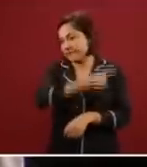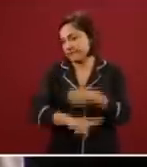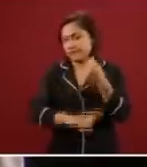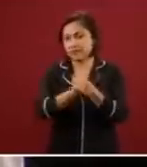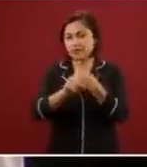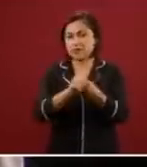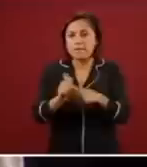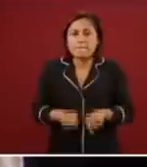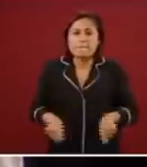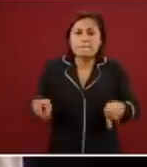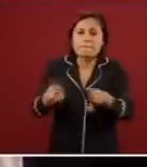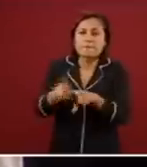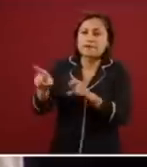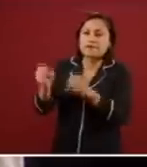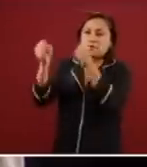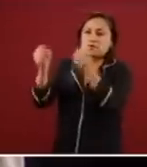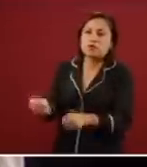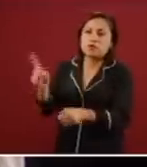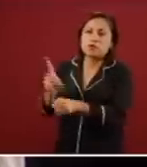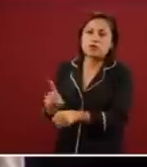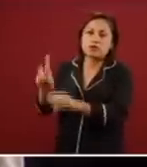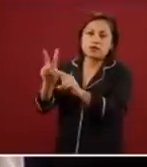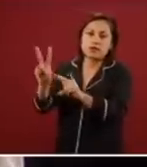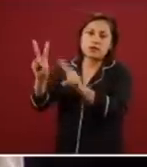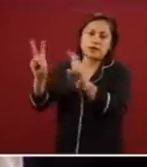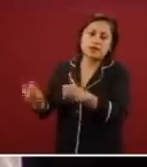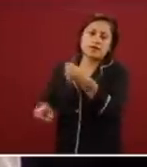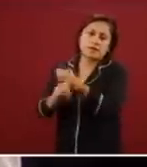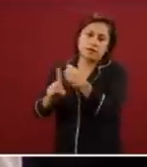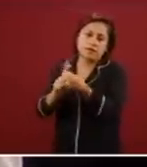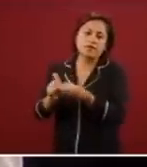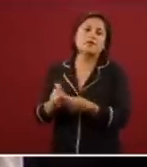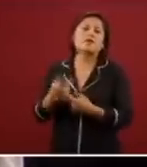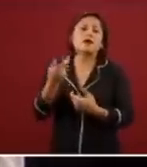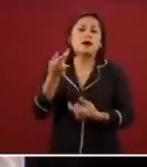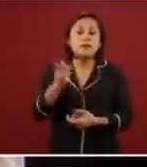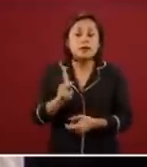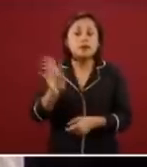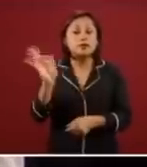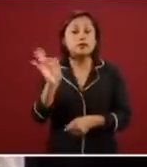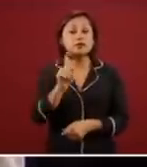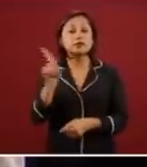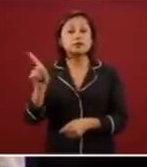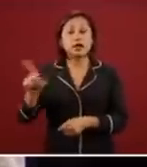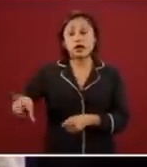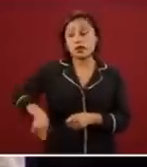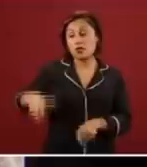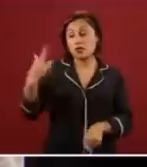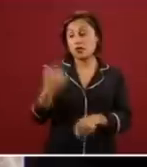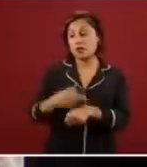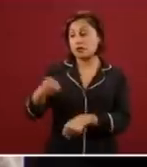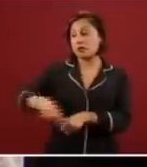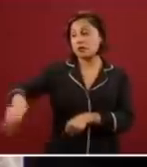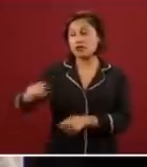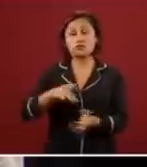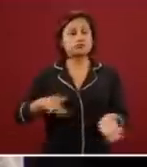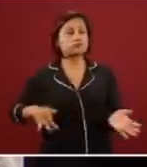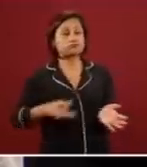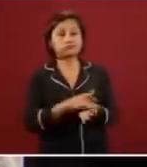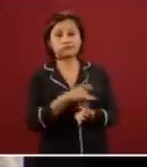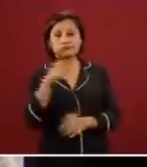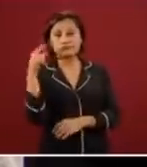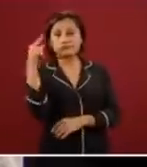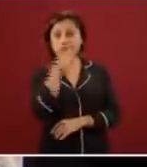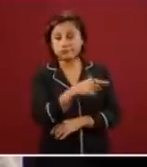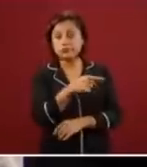si tal vez no haya apoyo de los gobernadores que se han declarado opuestos a este programa, ¿no cree que esto